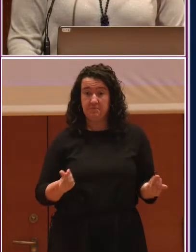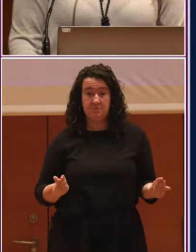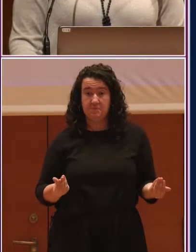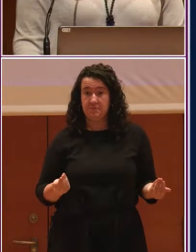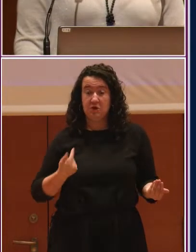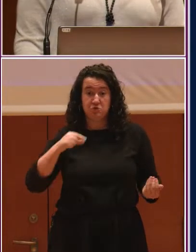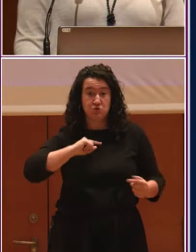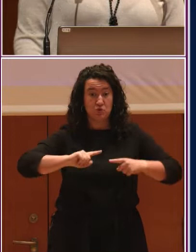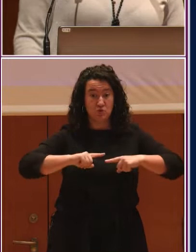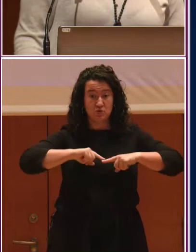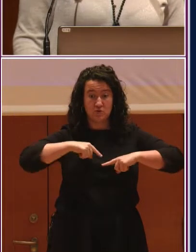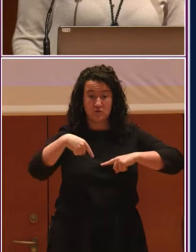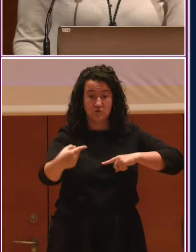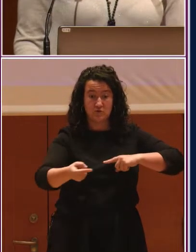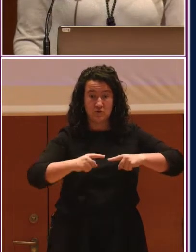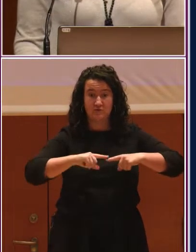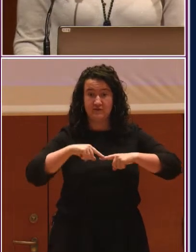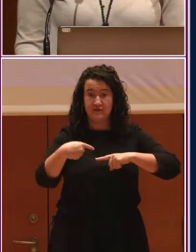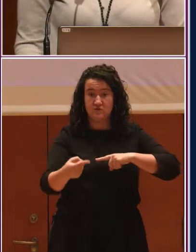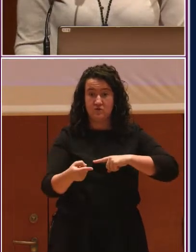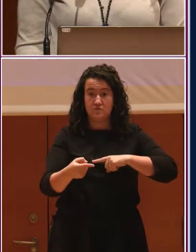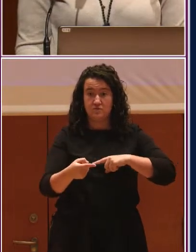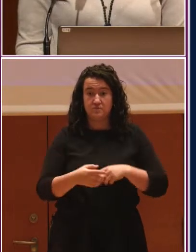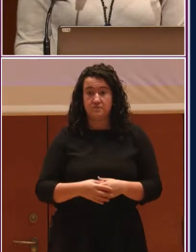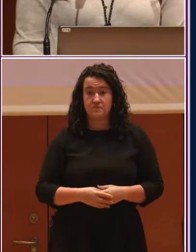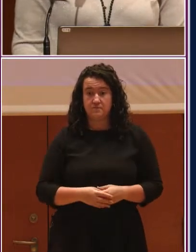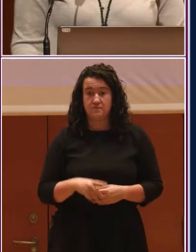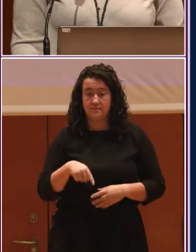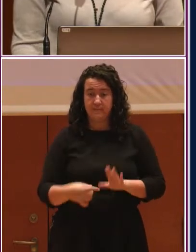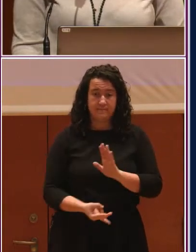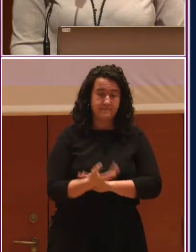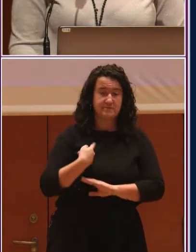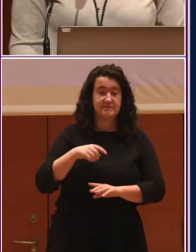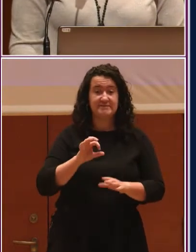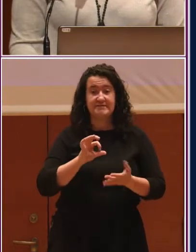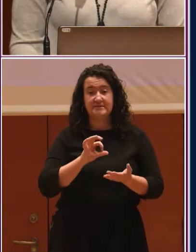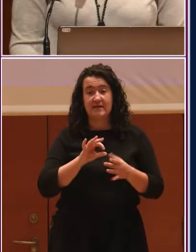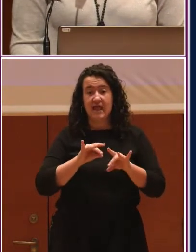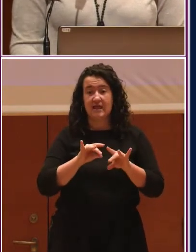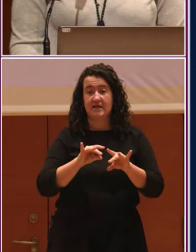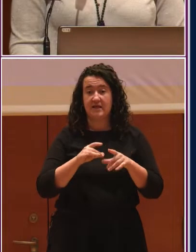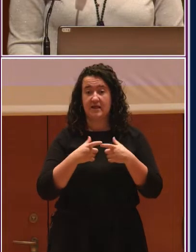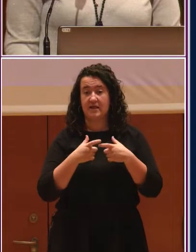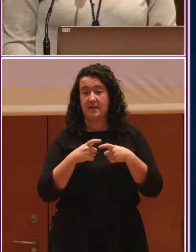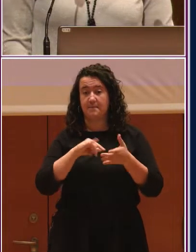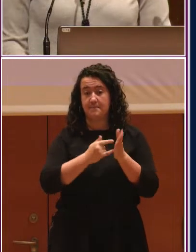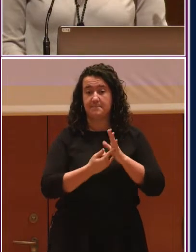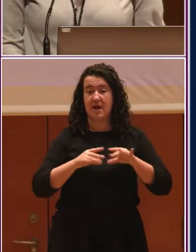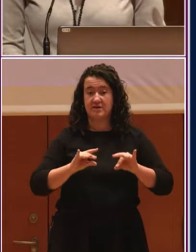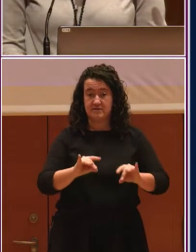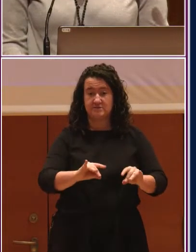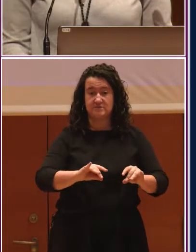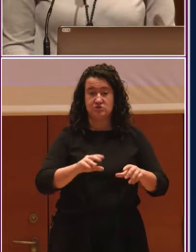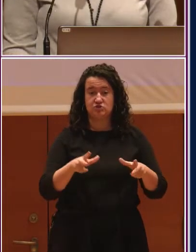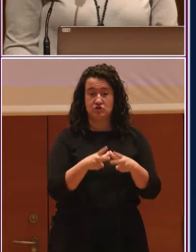bien como como se cree este proyecto pues de una manera muy humilde parte de nuestro